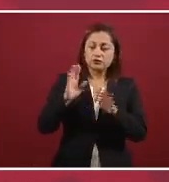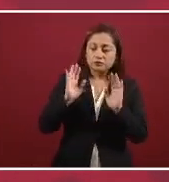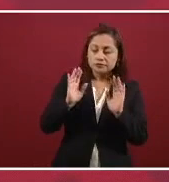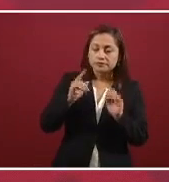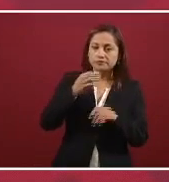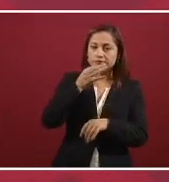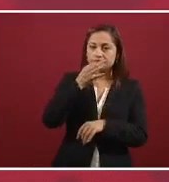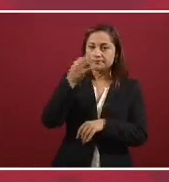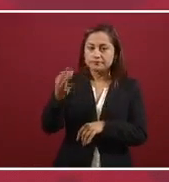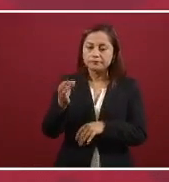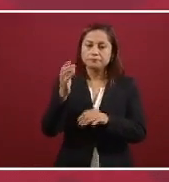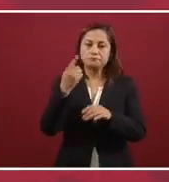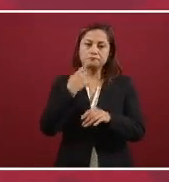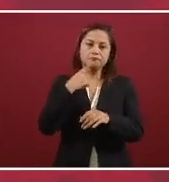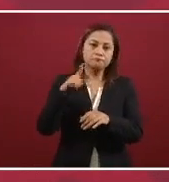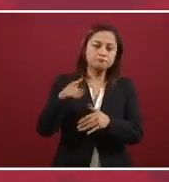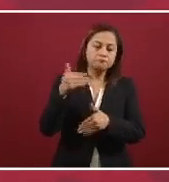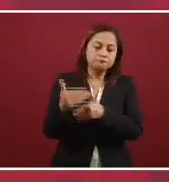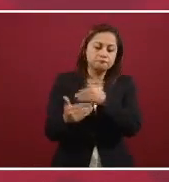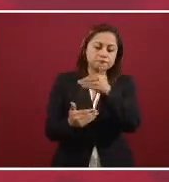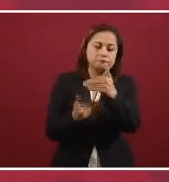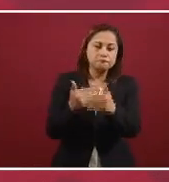digo es que hay casos